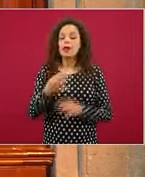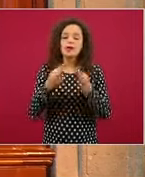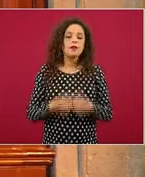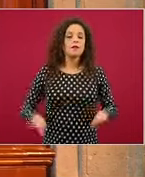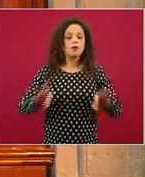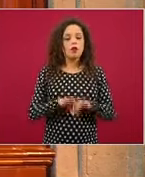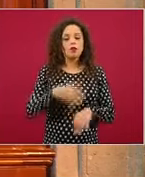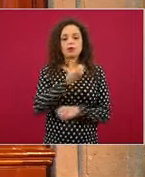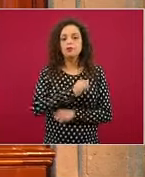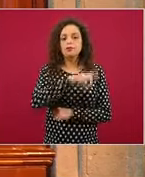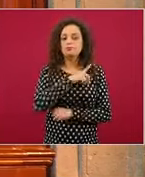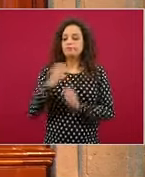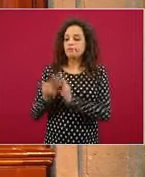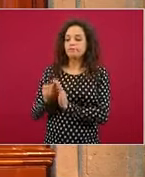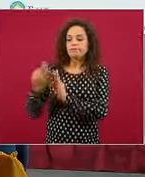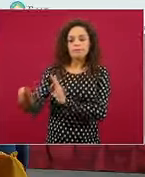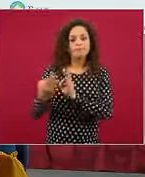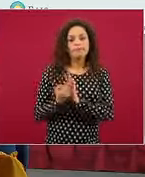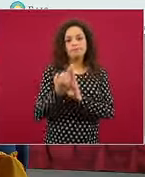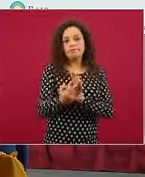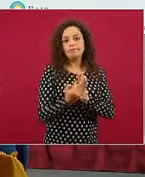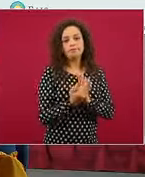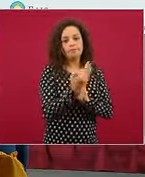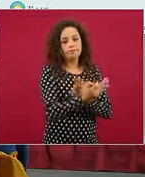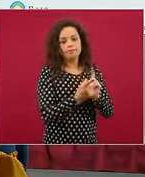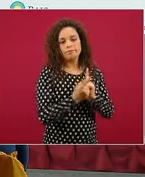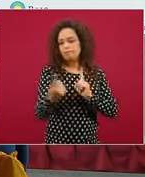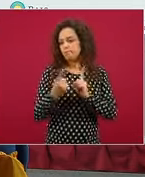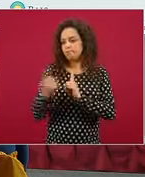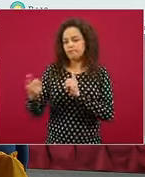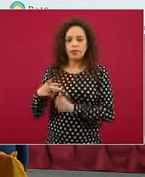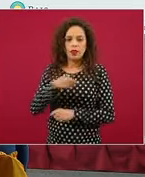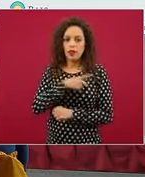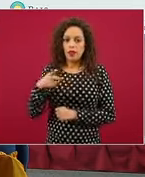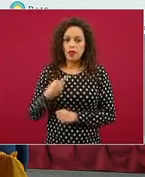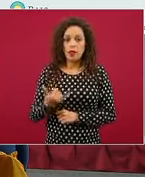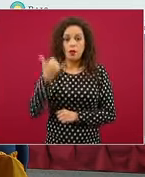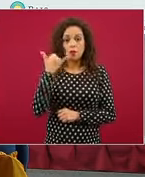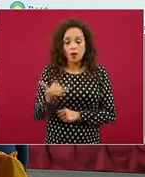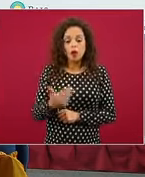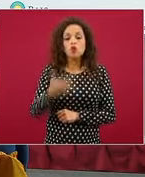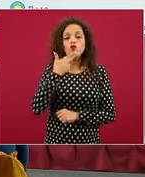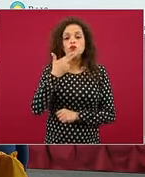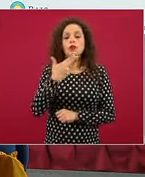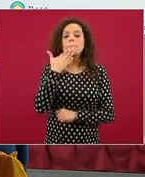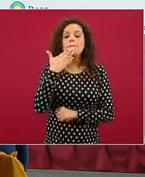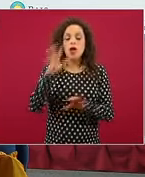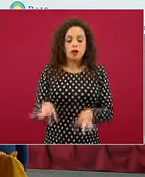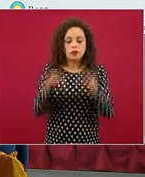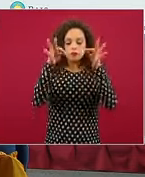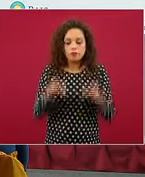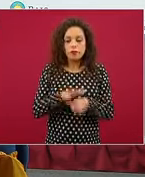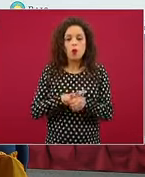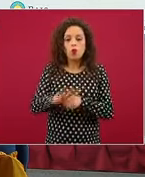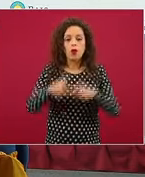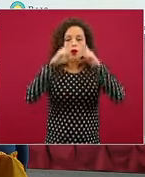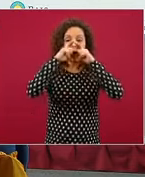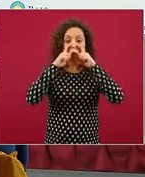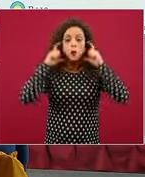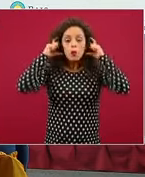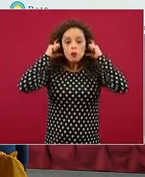en todos sus modelos y en todas sus aplicaciones, y el uso correcto del cubrebocas, sobre todo